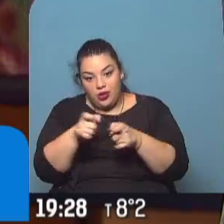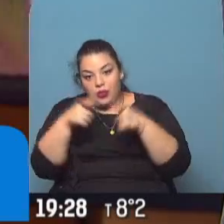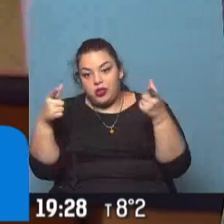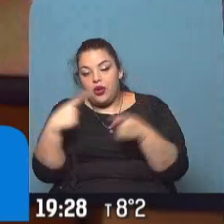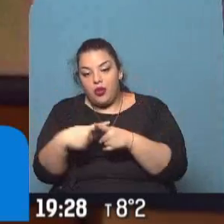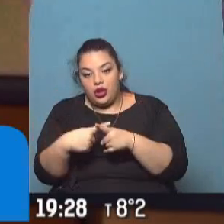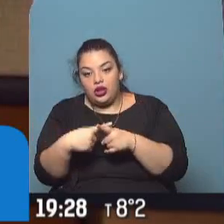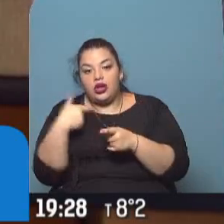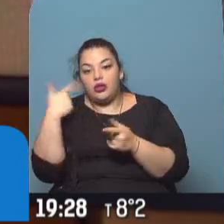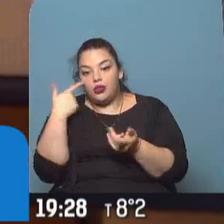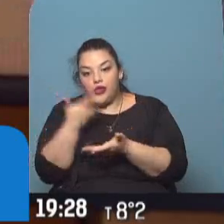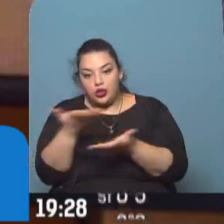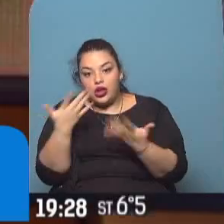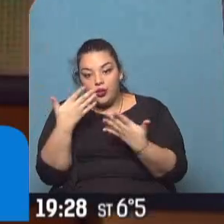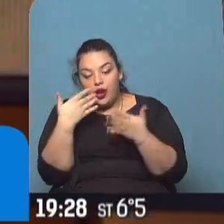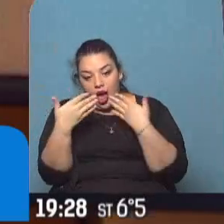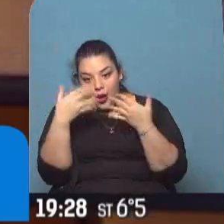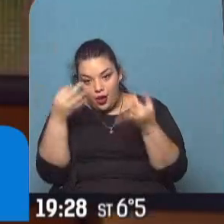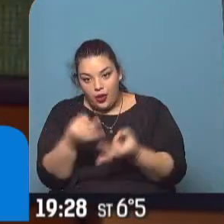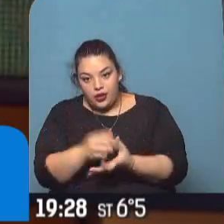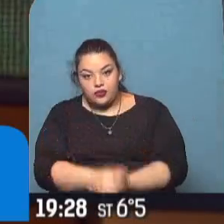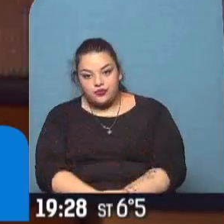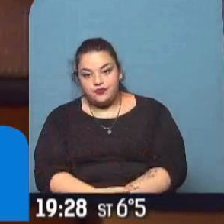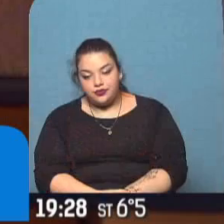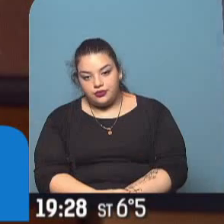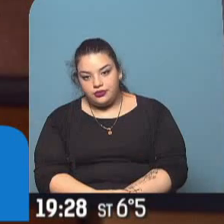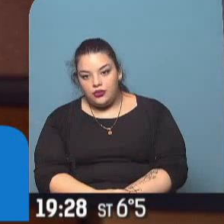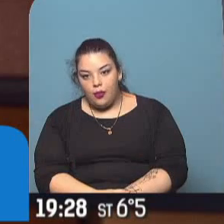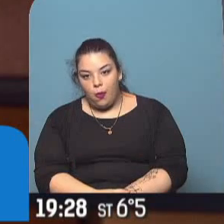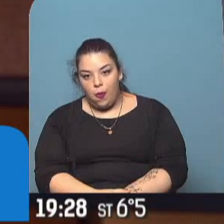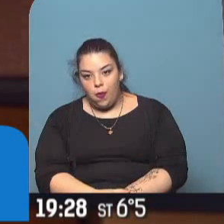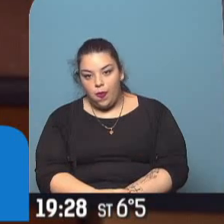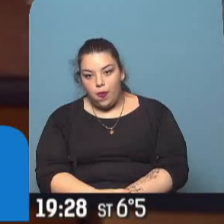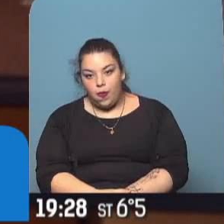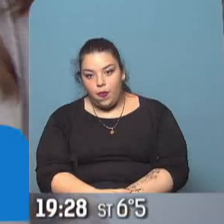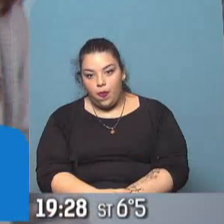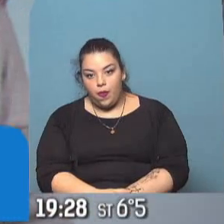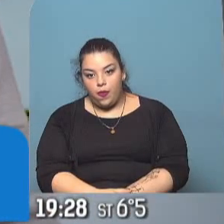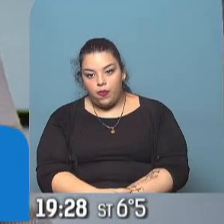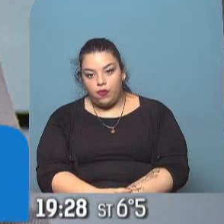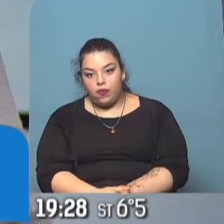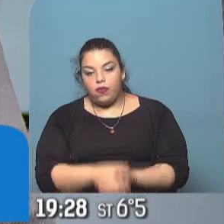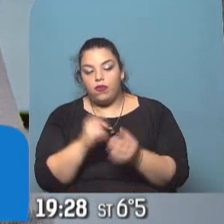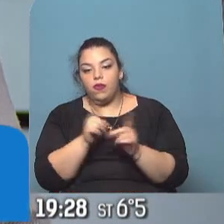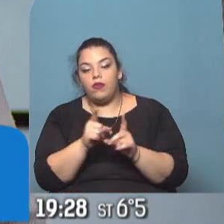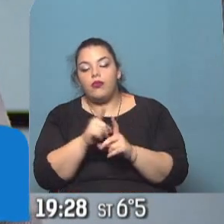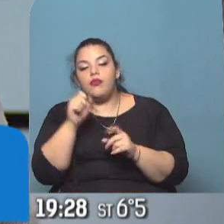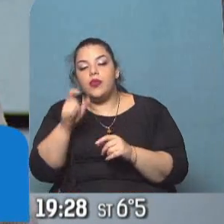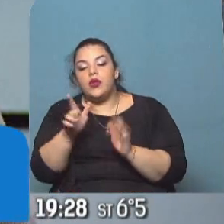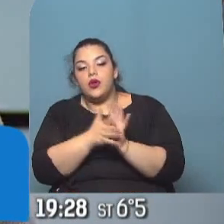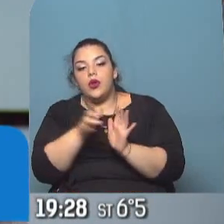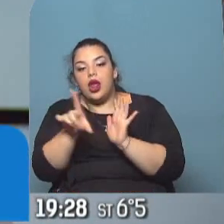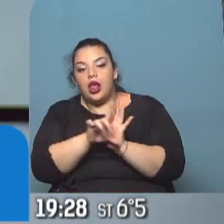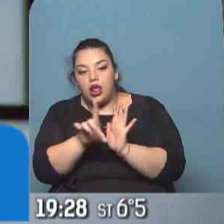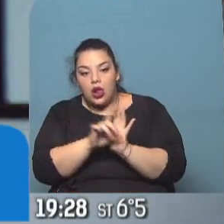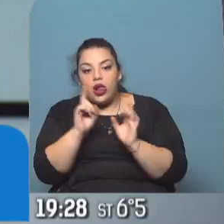de civilidad, de flexibilidad, de abandono del testimonialismo, de la idea de que lo importante era tener ley. Acá hay una causa en la que están mujeres por